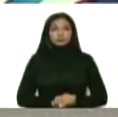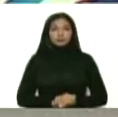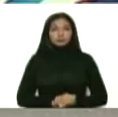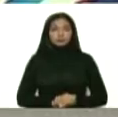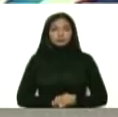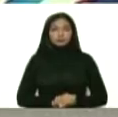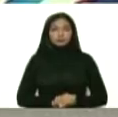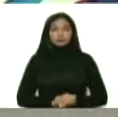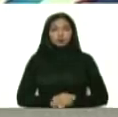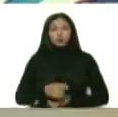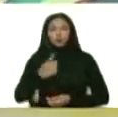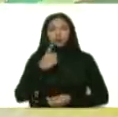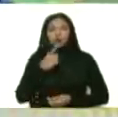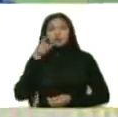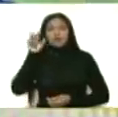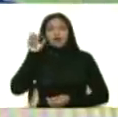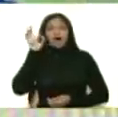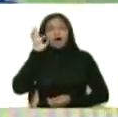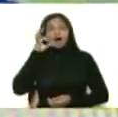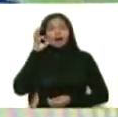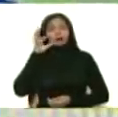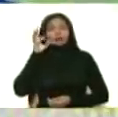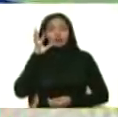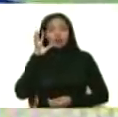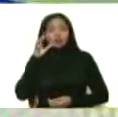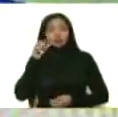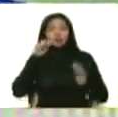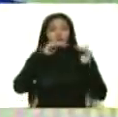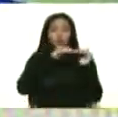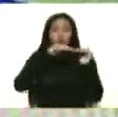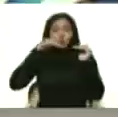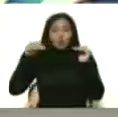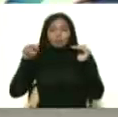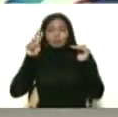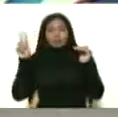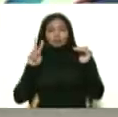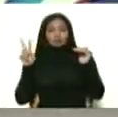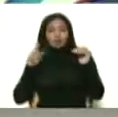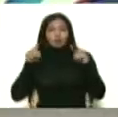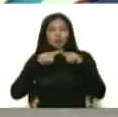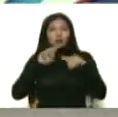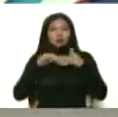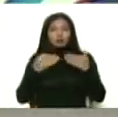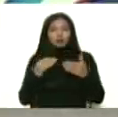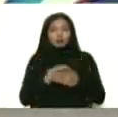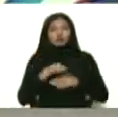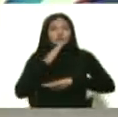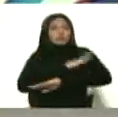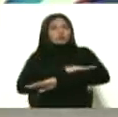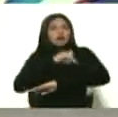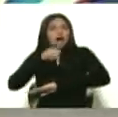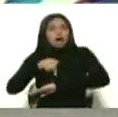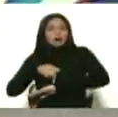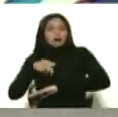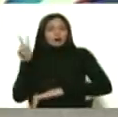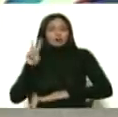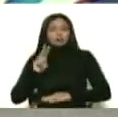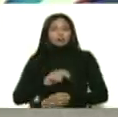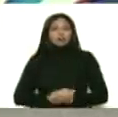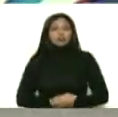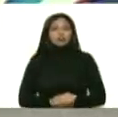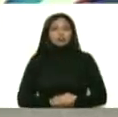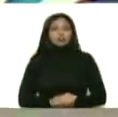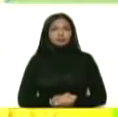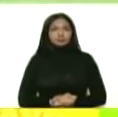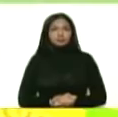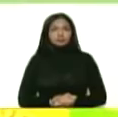Esto en azul es la curva de Venezuela, es decir, los casos como están en este momento comportándose actualmente en Venezuela.